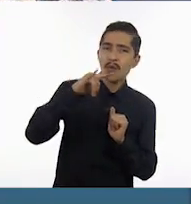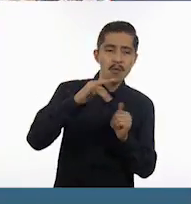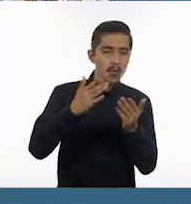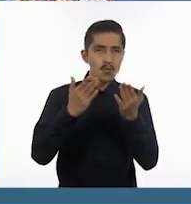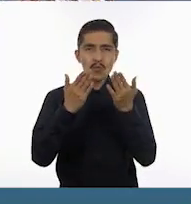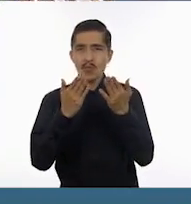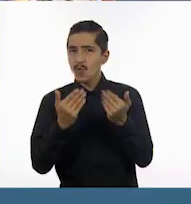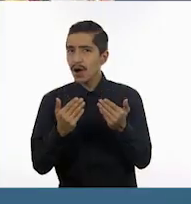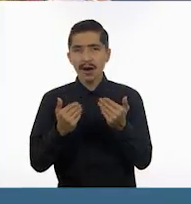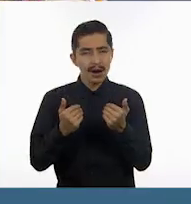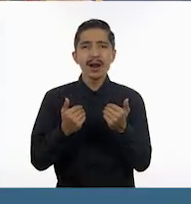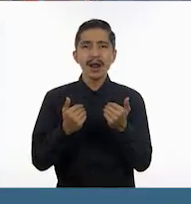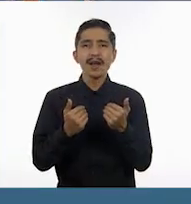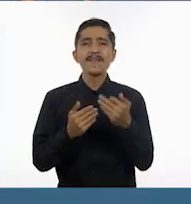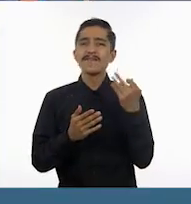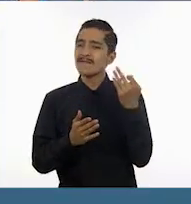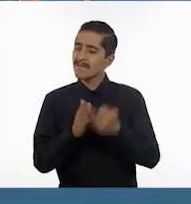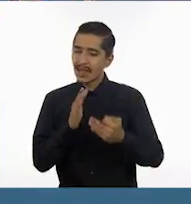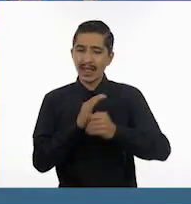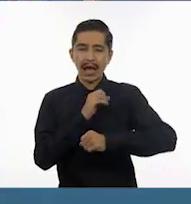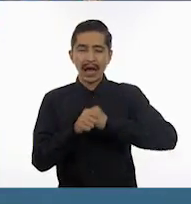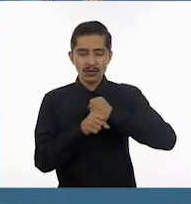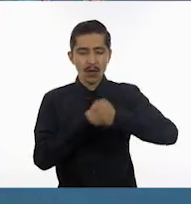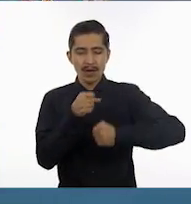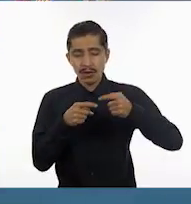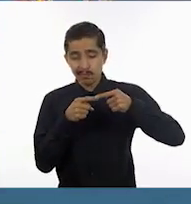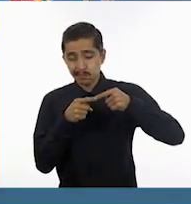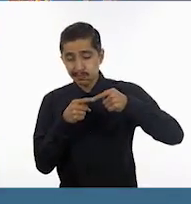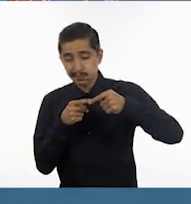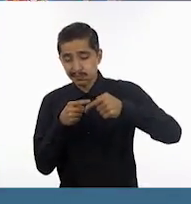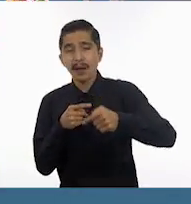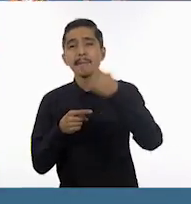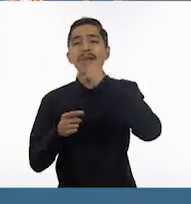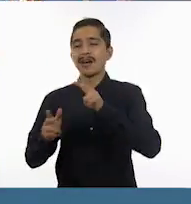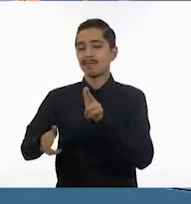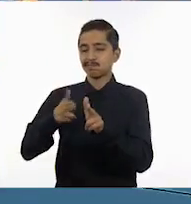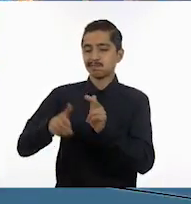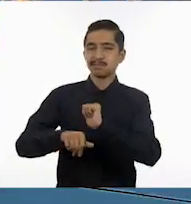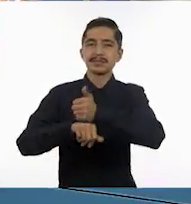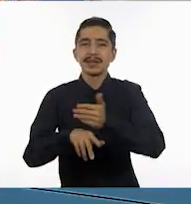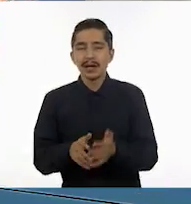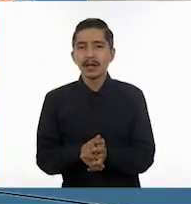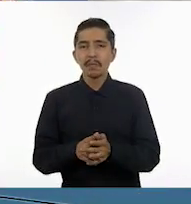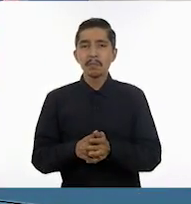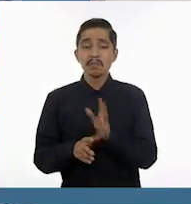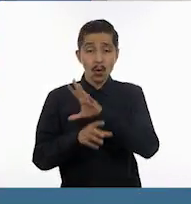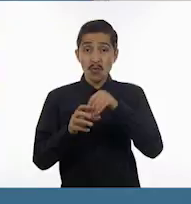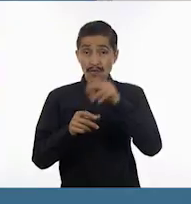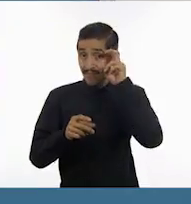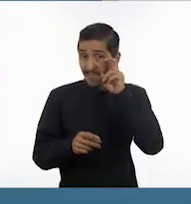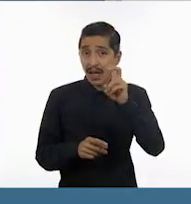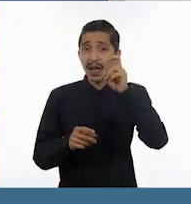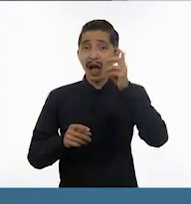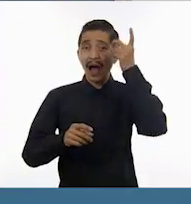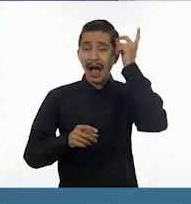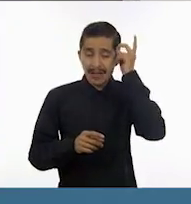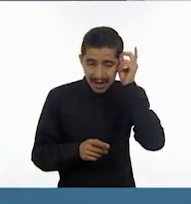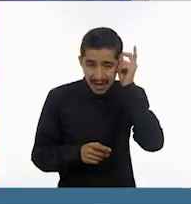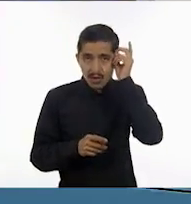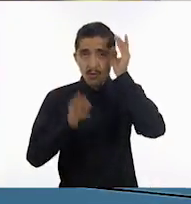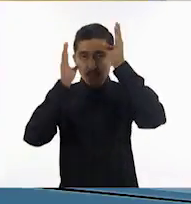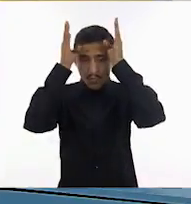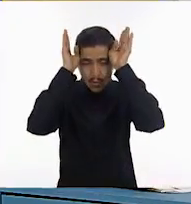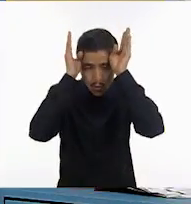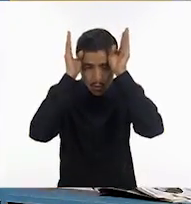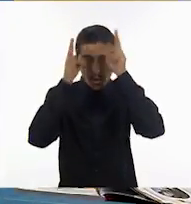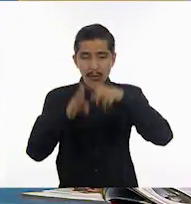todavía faltaban algunos años para que llegara el ferrocarril. Así que todos los viajes se hacían a caballo, en burro, a pie